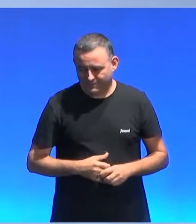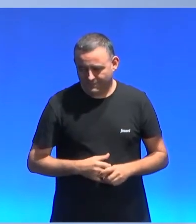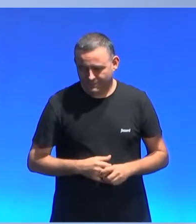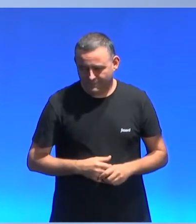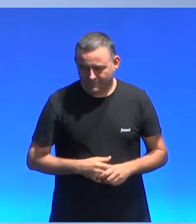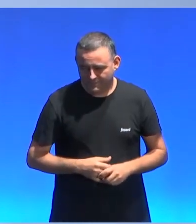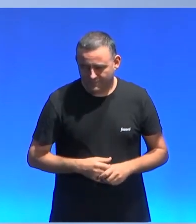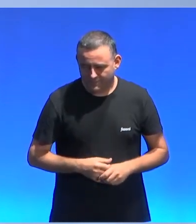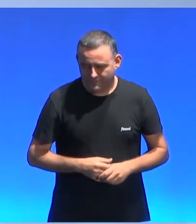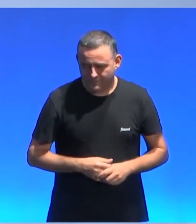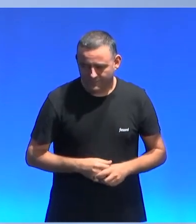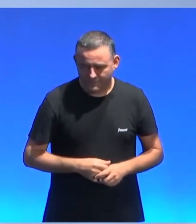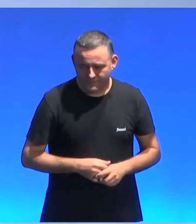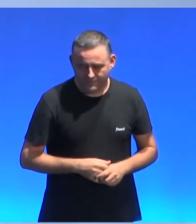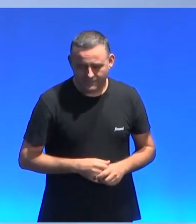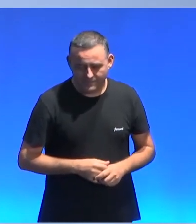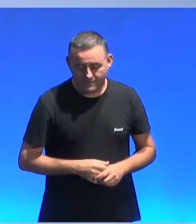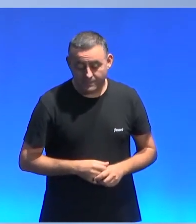Si los niños salen,